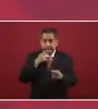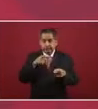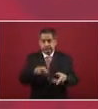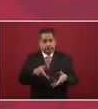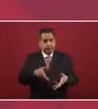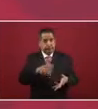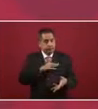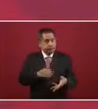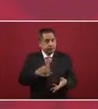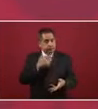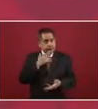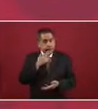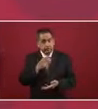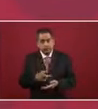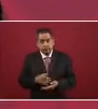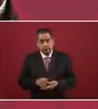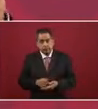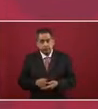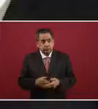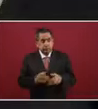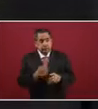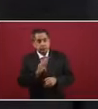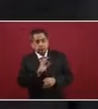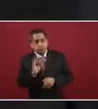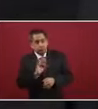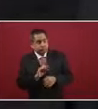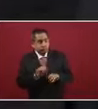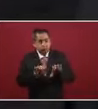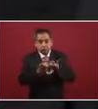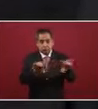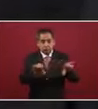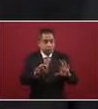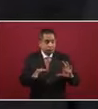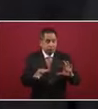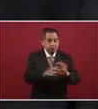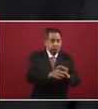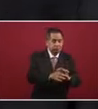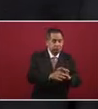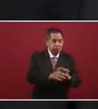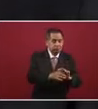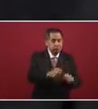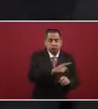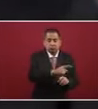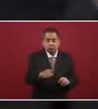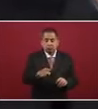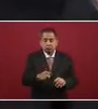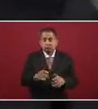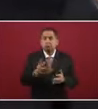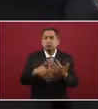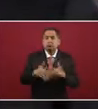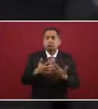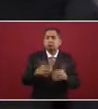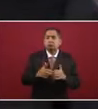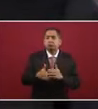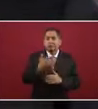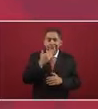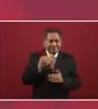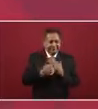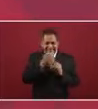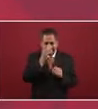operar si se permite conectarla. Faltan 100 metros.